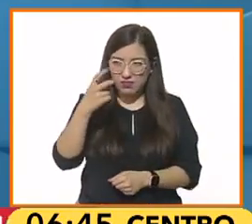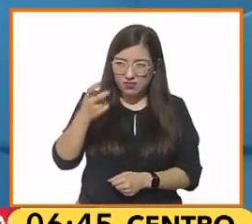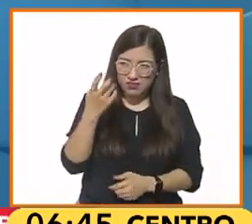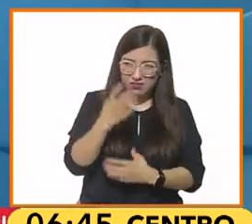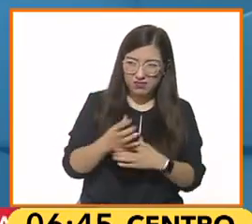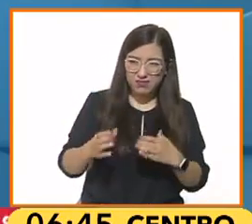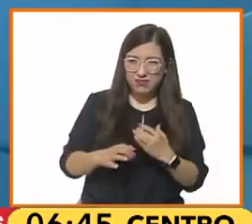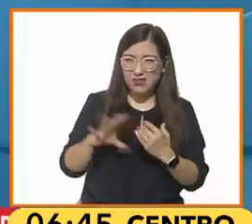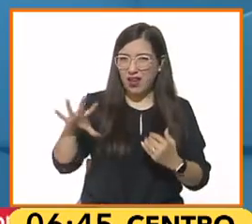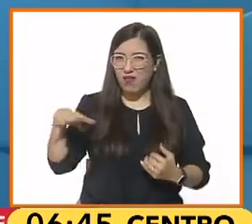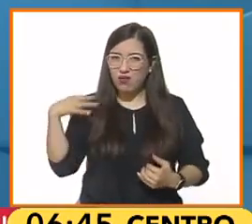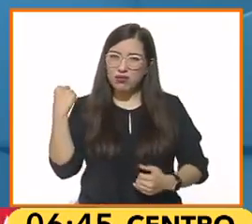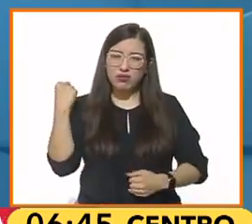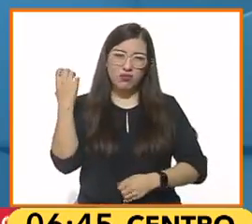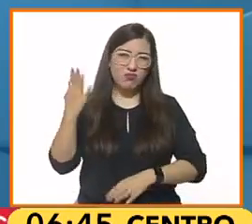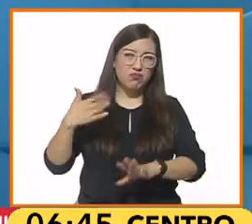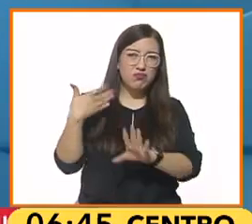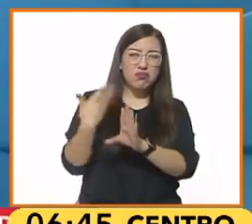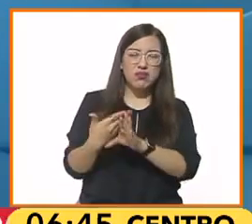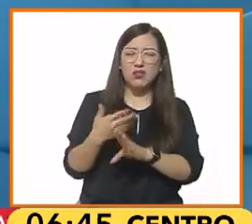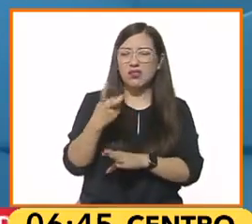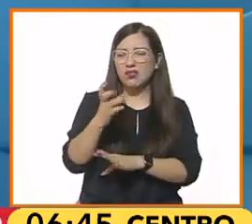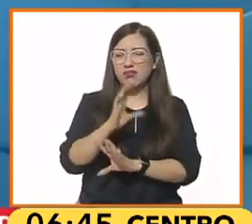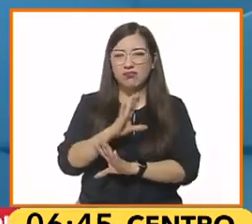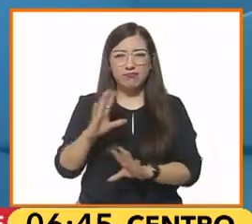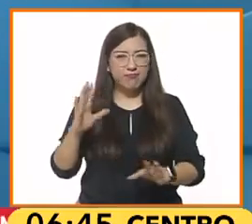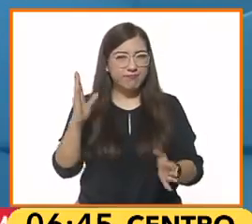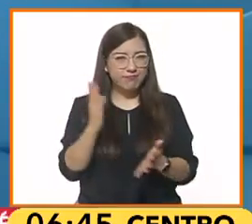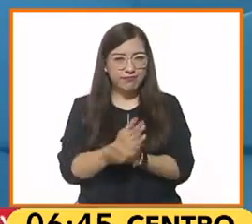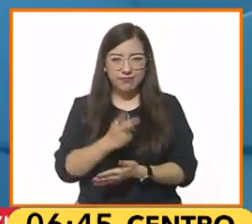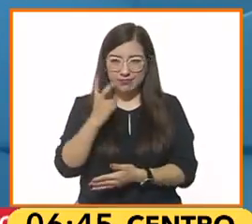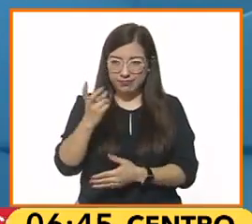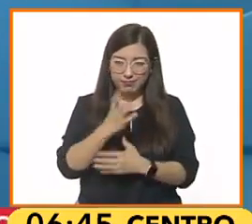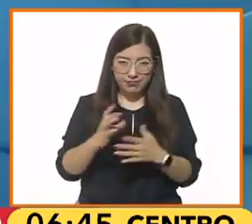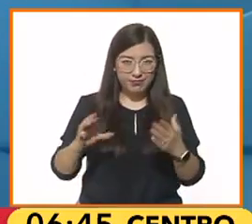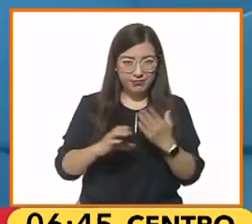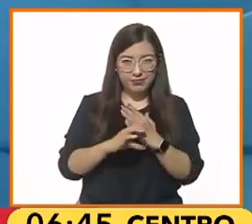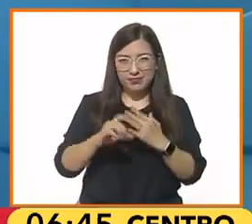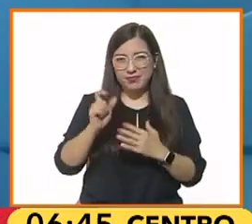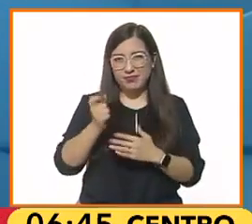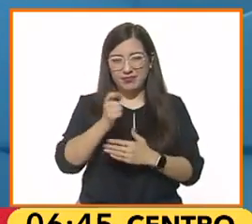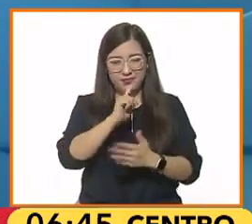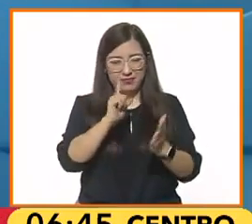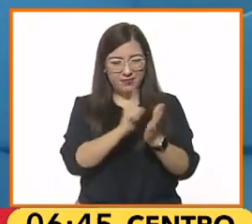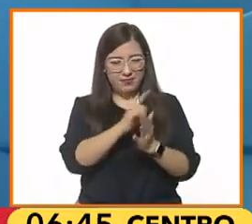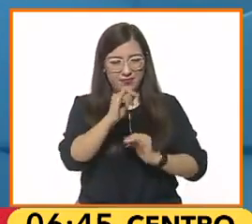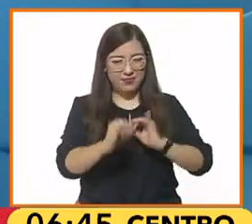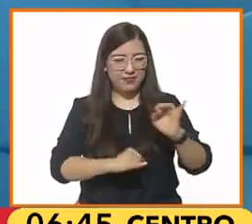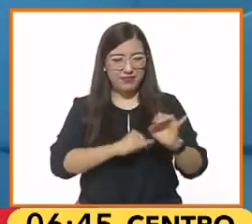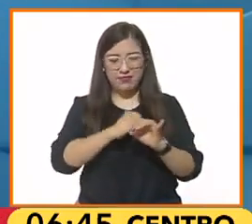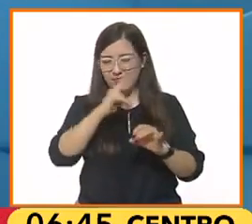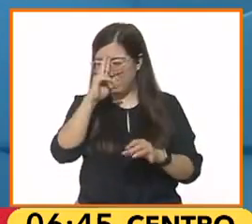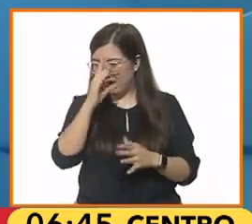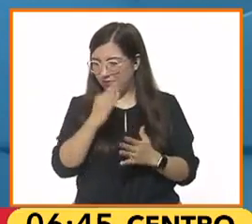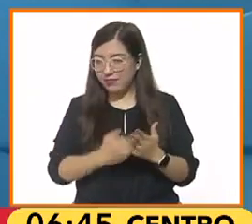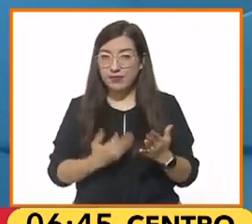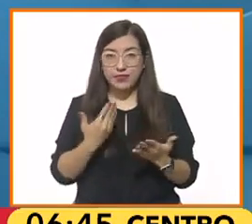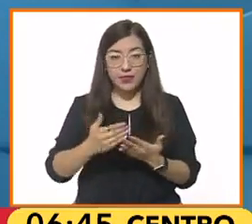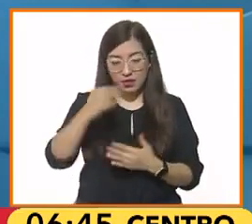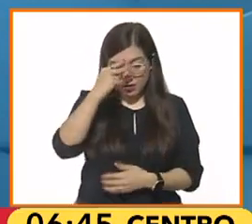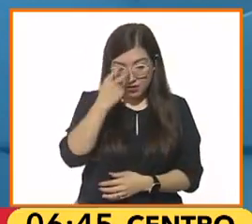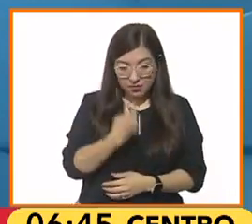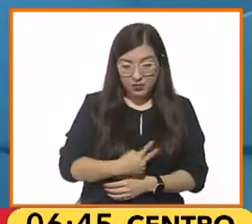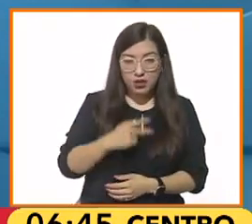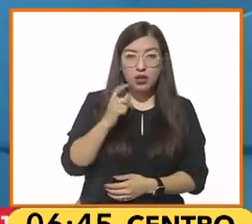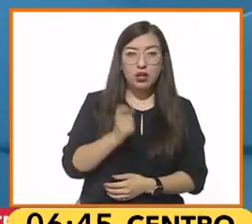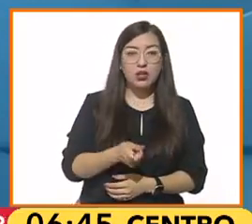estos abusos del uso de la fuerza y contra estas violaciones a la ley internacional, porque México, como un país pacifista,